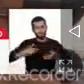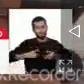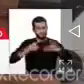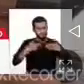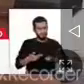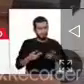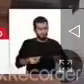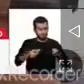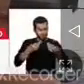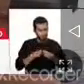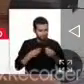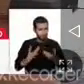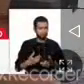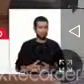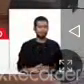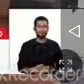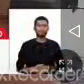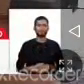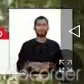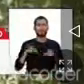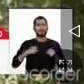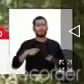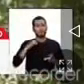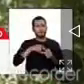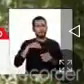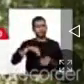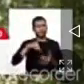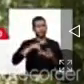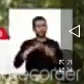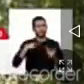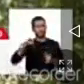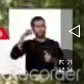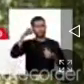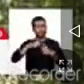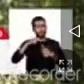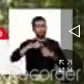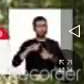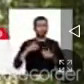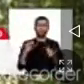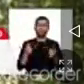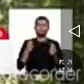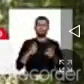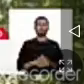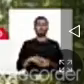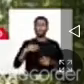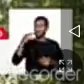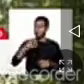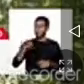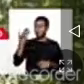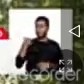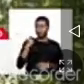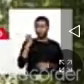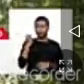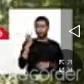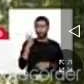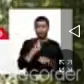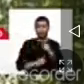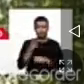invitación que me han formulado para participar en esta histórica conmemoración. Fue en efecto hace 12